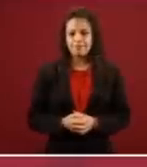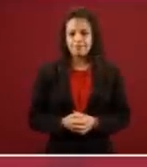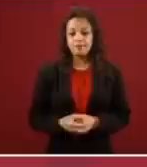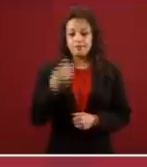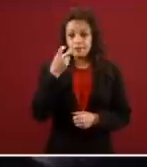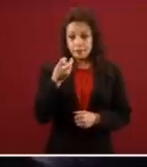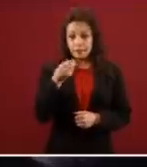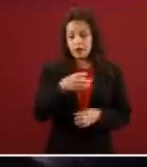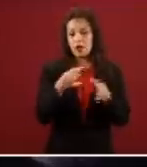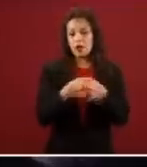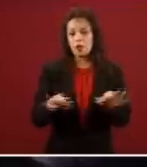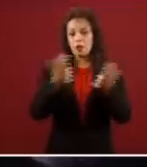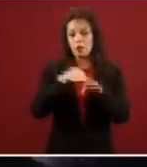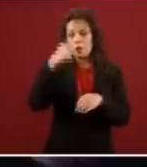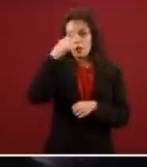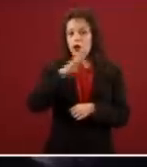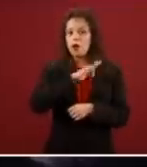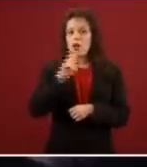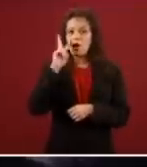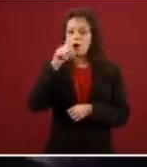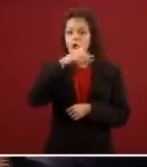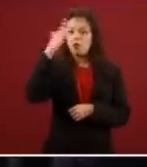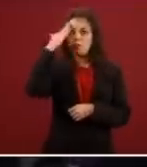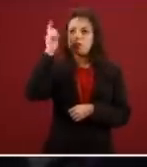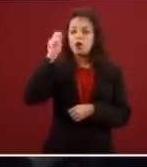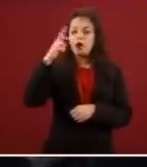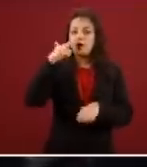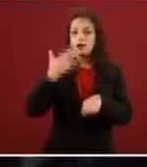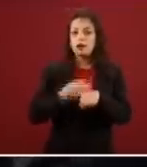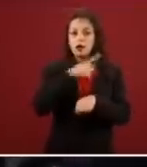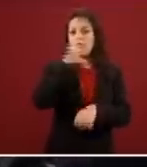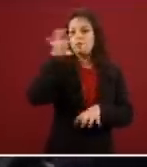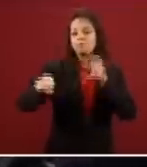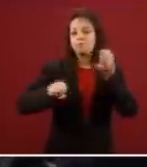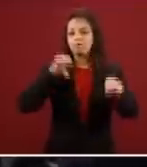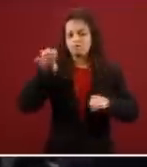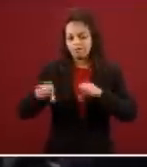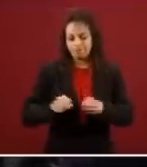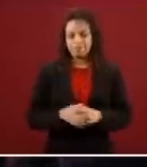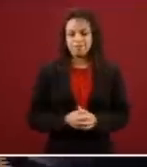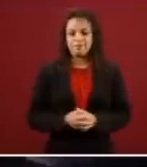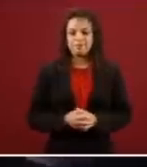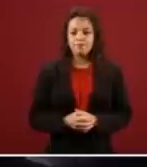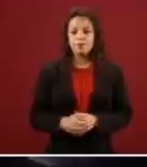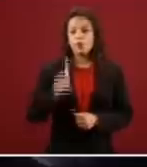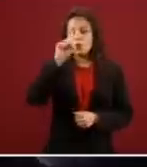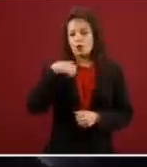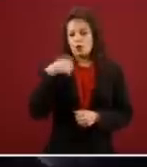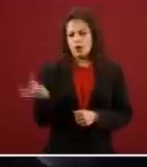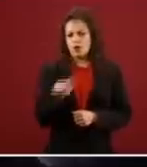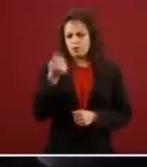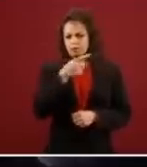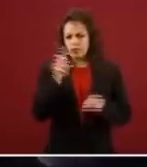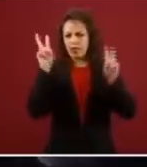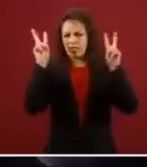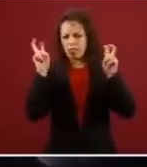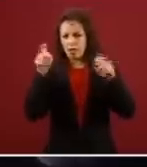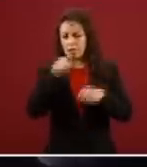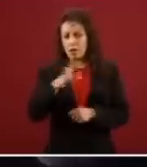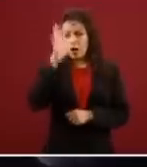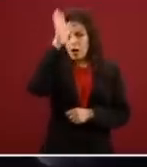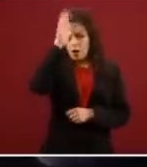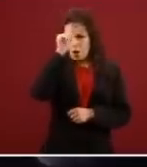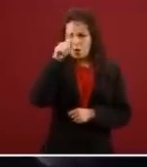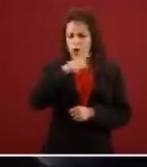cabezas de estos grupos delictivos. Con su permiso. Presidente, solamente quería preguntarle sobre un tema. Si usted estaría de acuerdo en que se hiciera